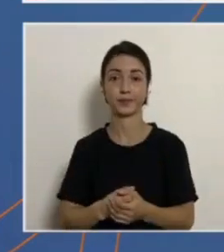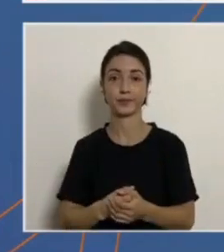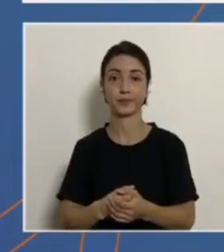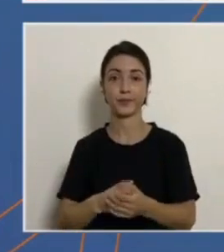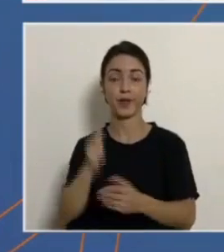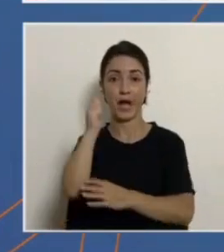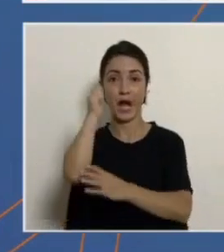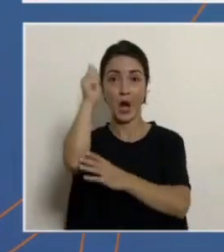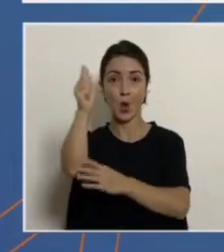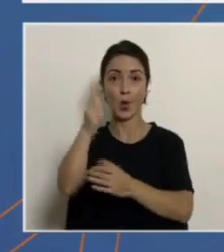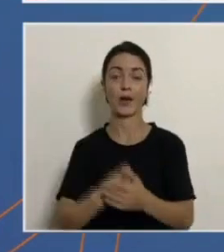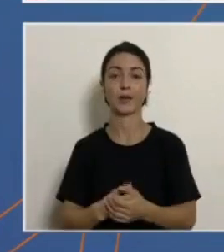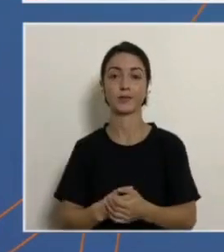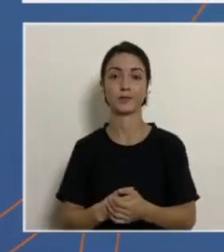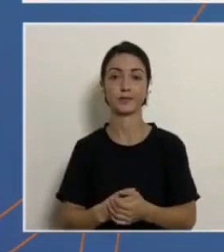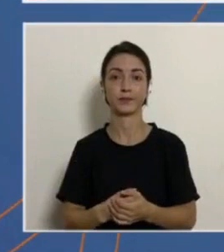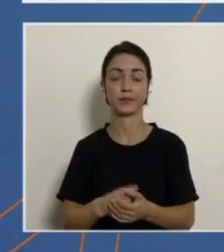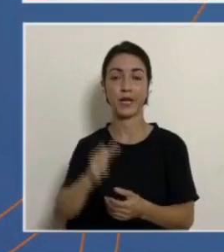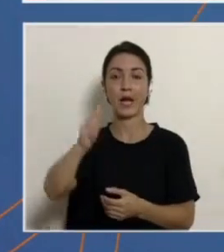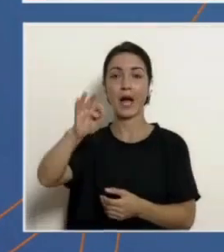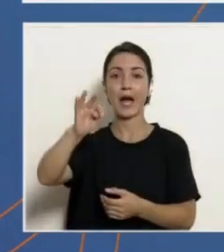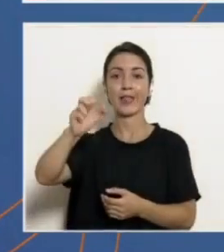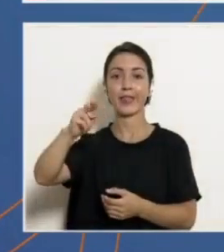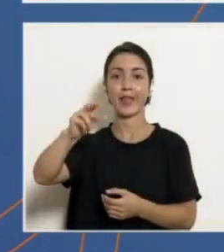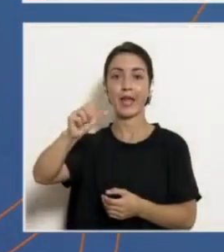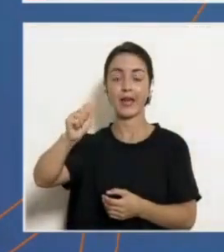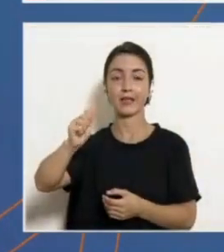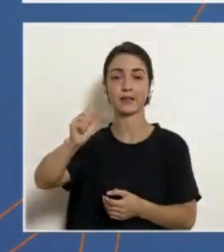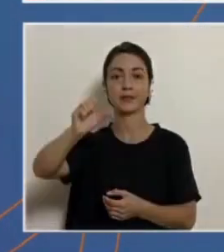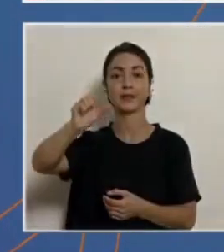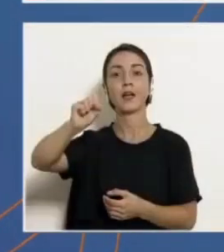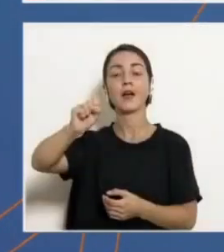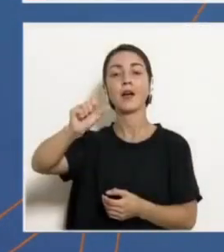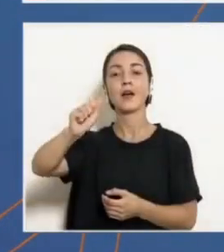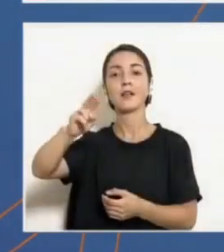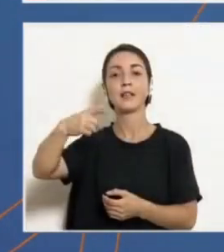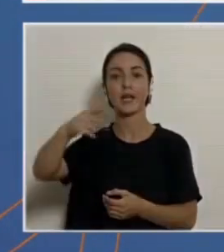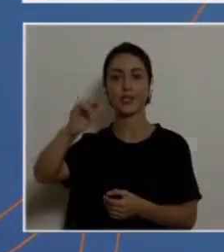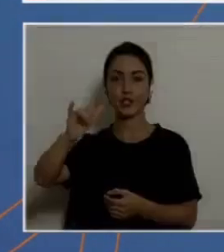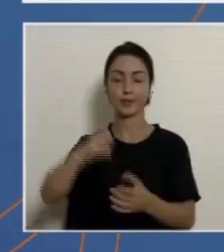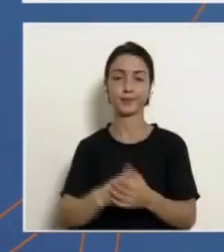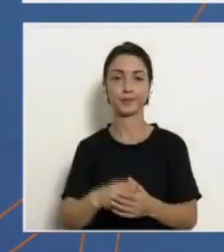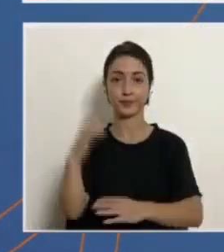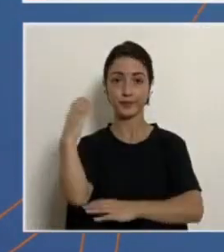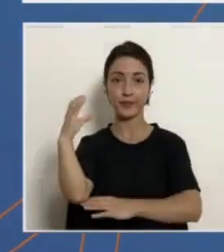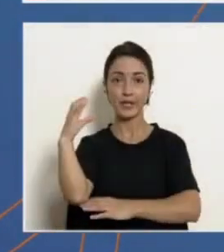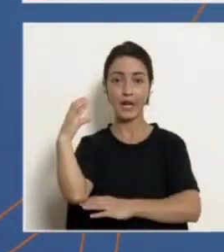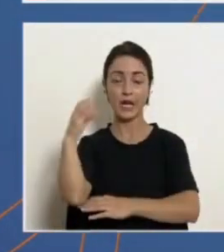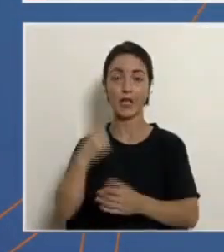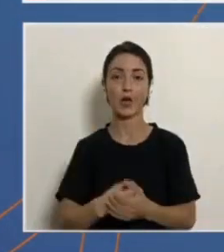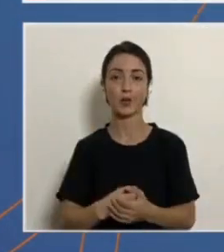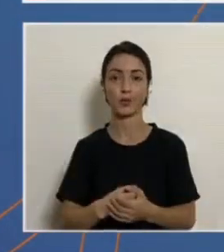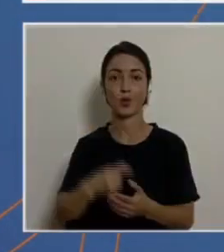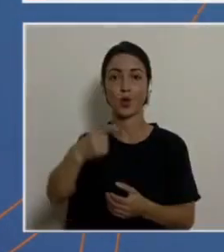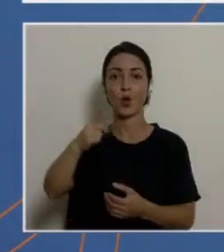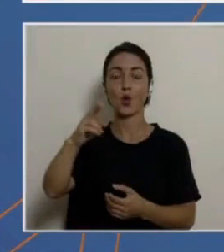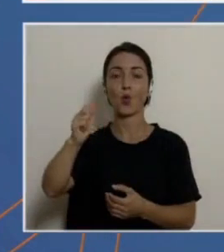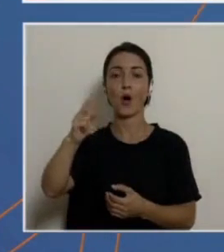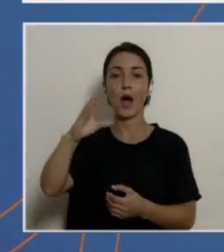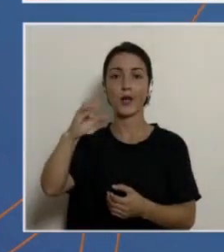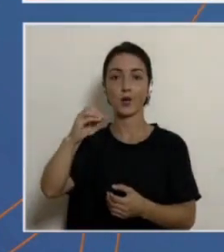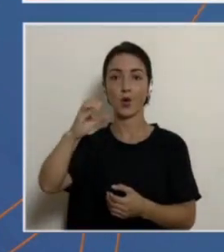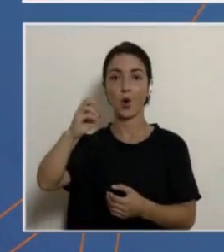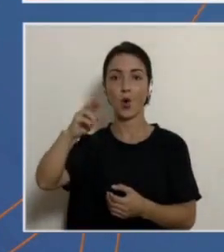provincia de Alajuela, los cantones de Atenas y de Sarchí, por la provincia de Cartago, los cantones del Guarco y